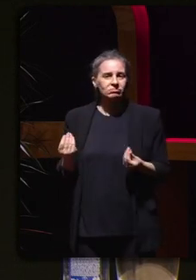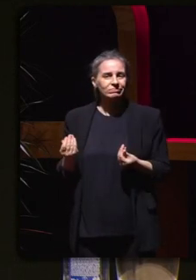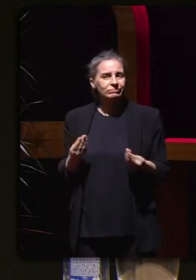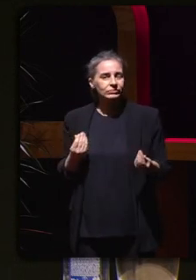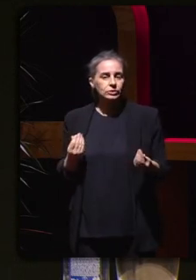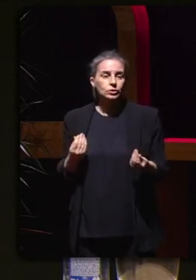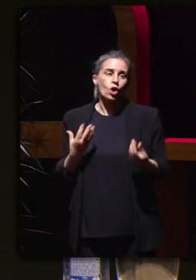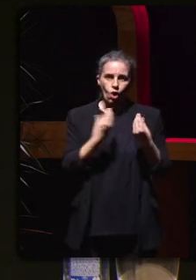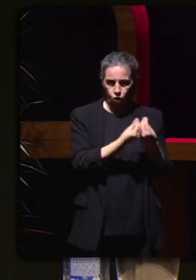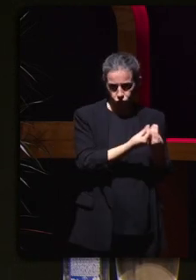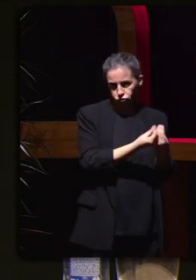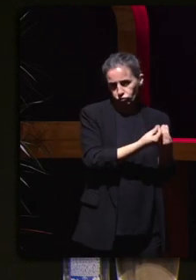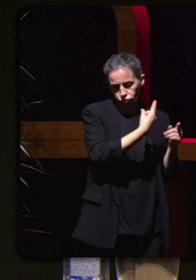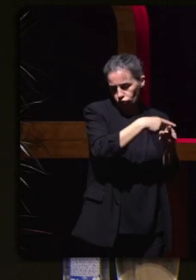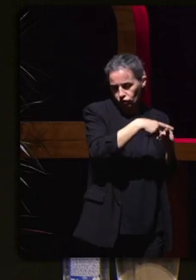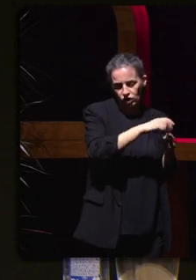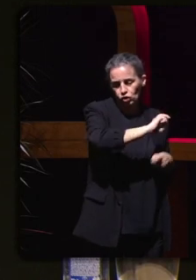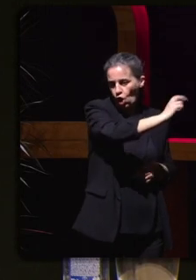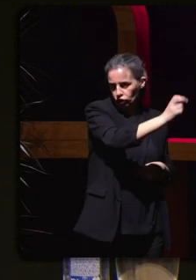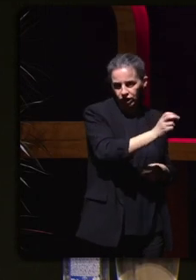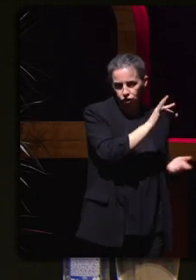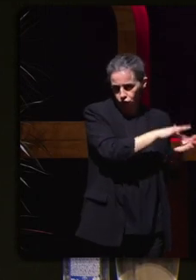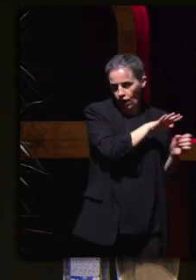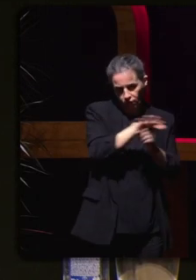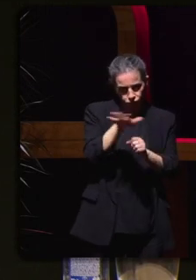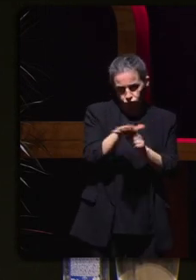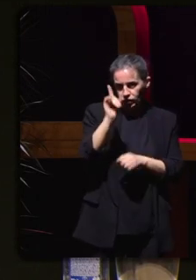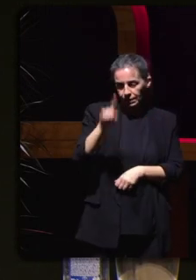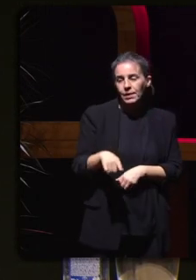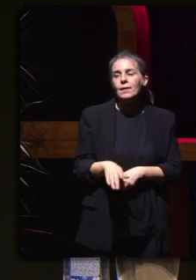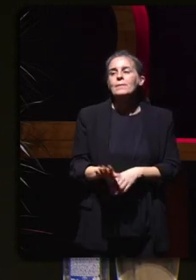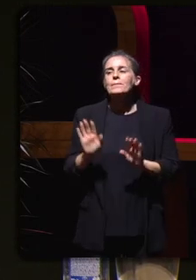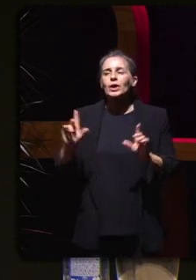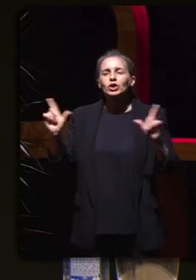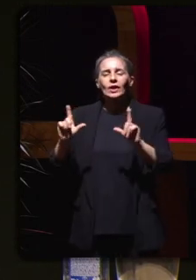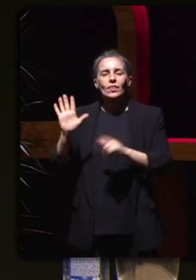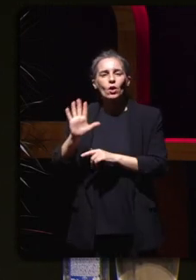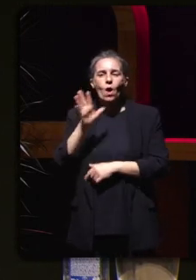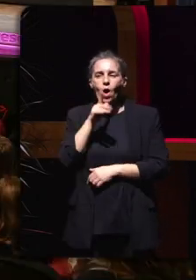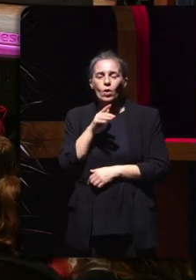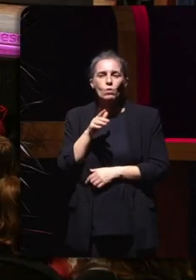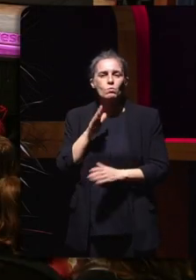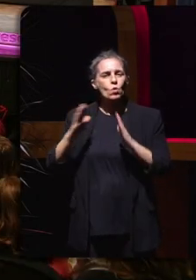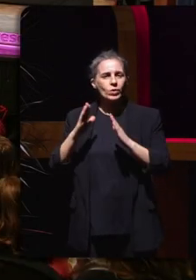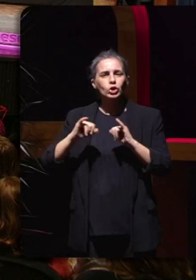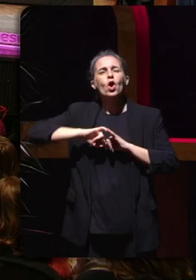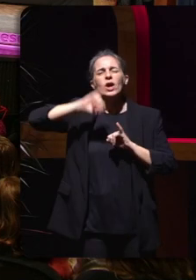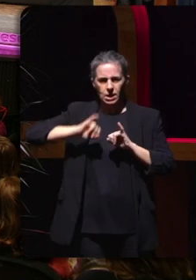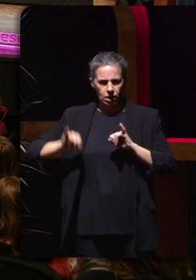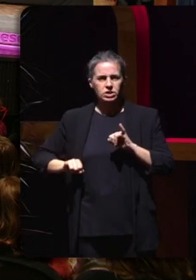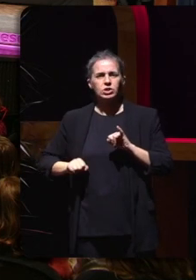junto con otros factores no solo no solo esto telecinco creo que ahora mismo Está en un momento de crisis muy grande